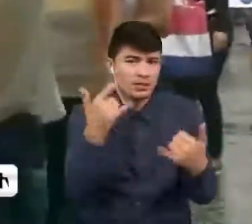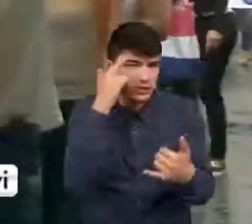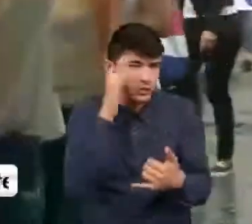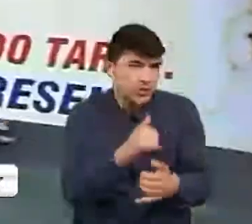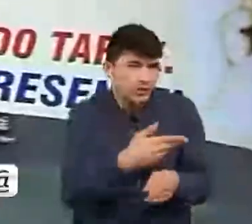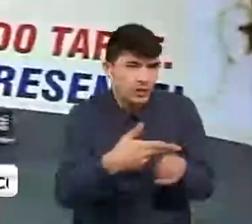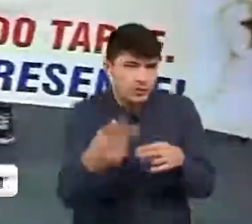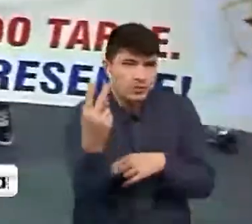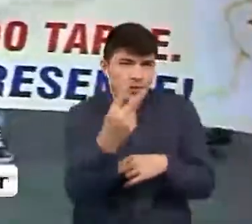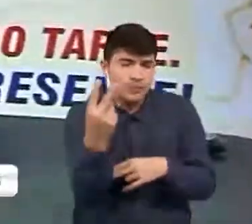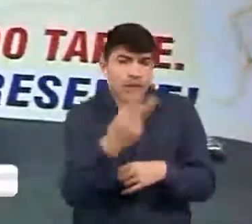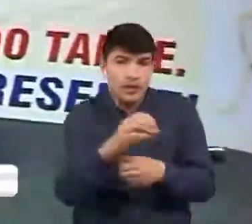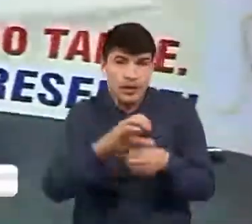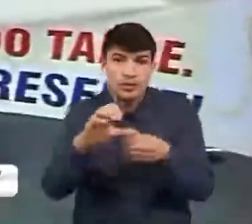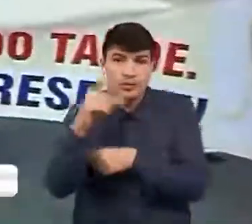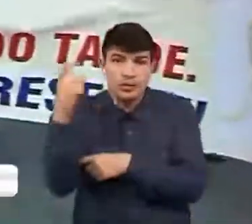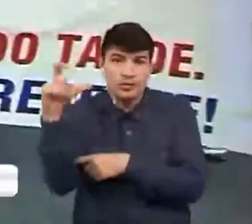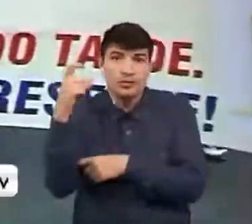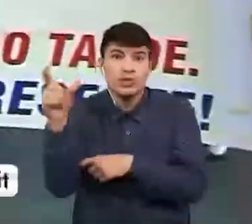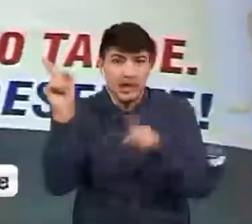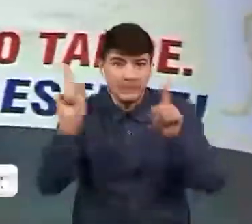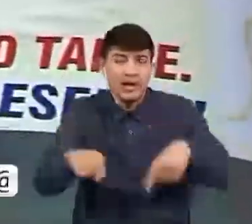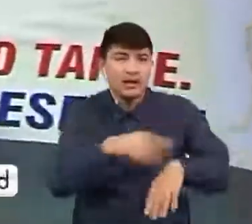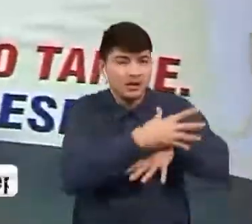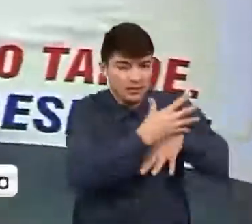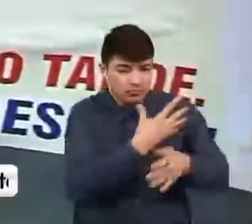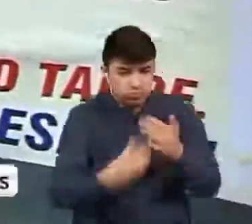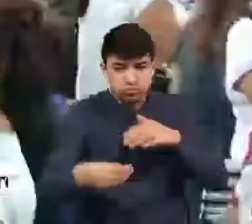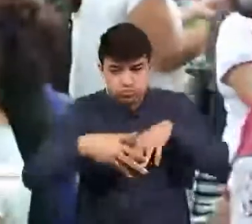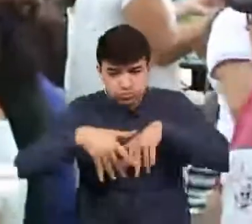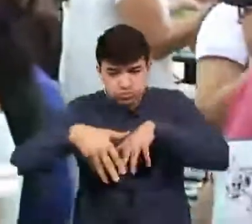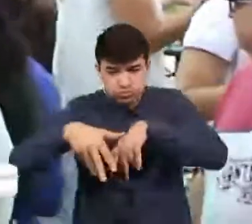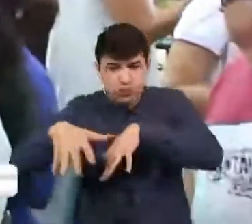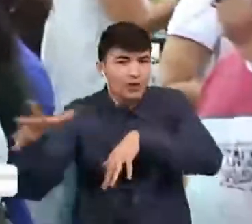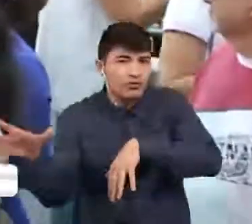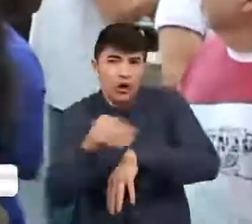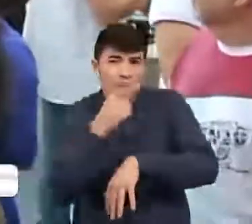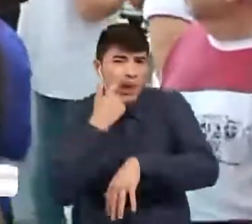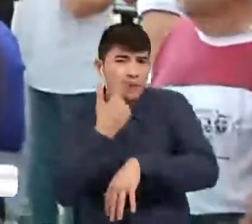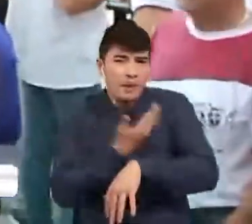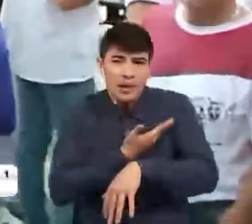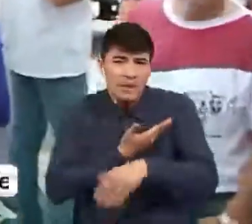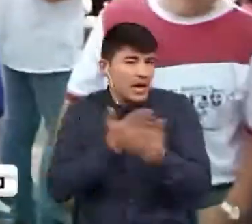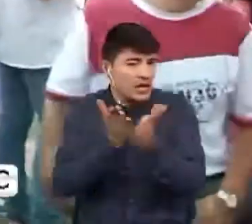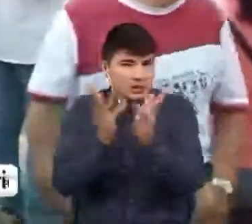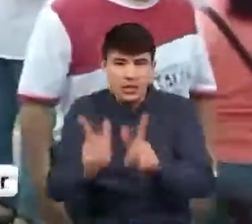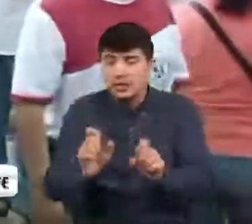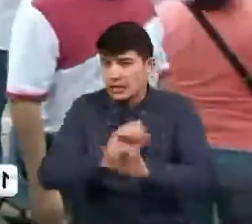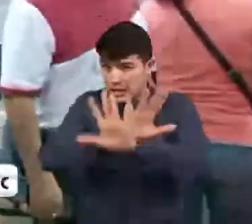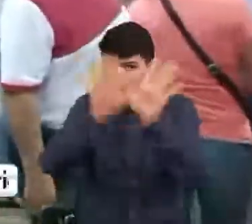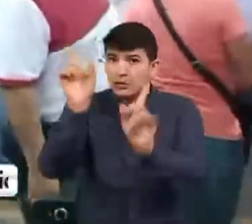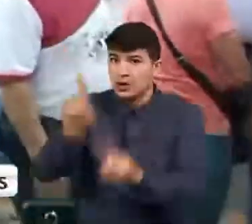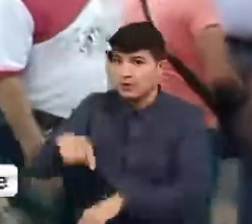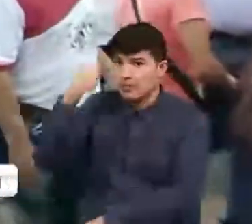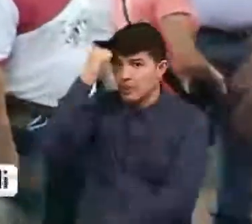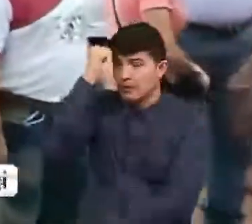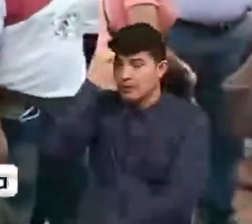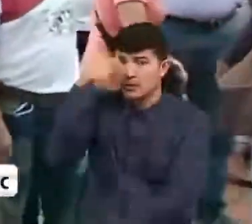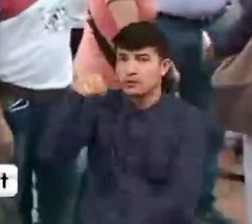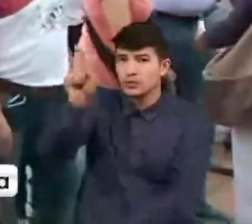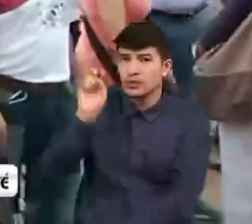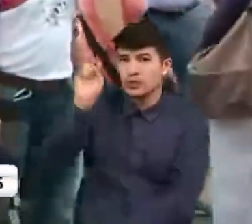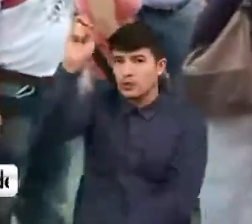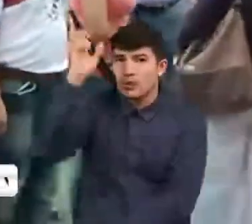se realizará en la ciudad de cúcuta una masiva movilización que incluya a padres de familia estudiantes y por supuesto los docentes de norte de santander